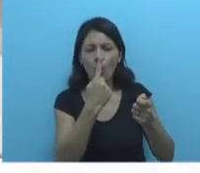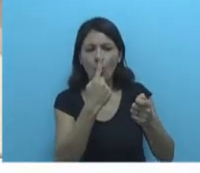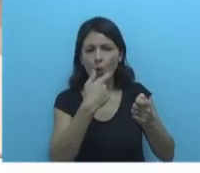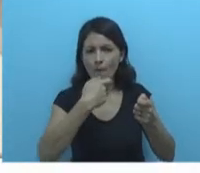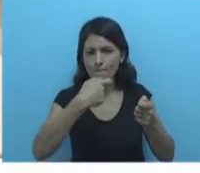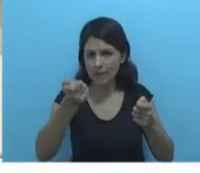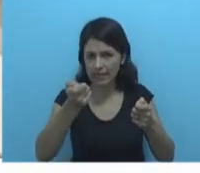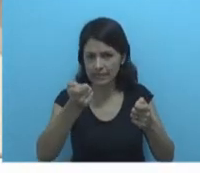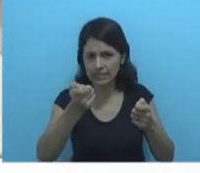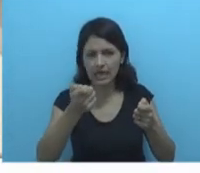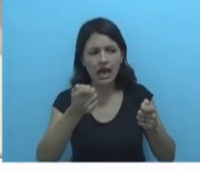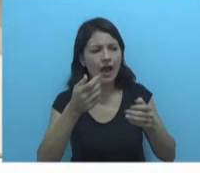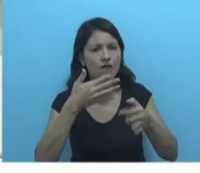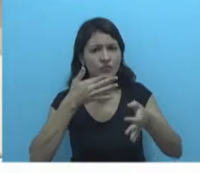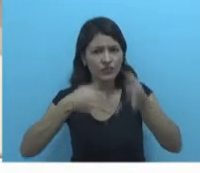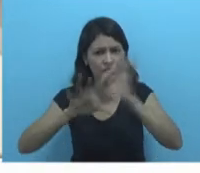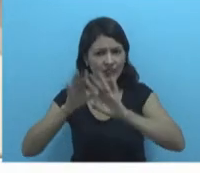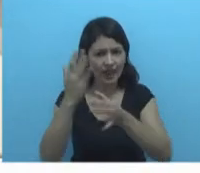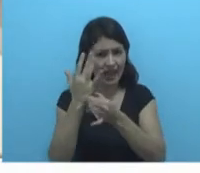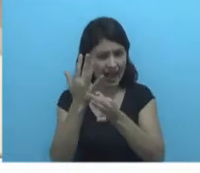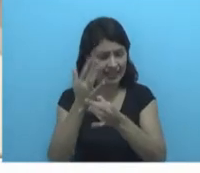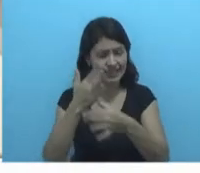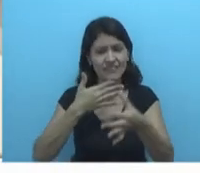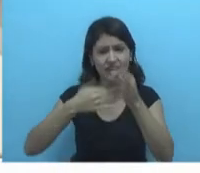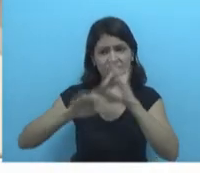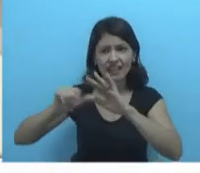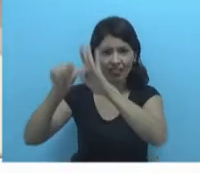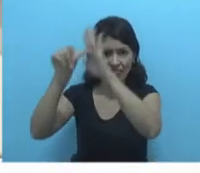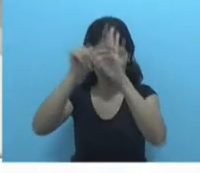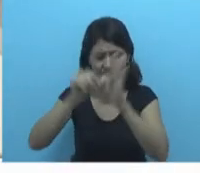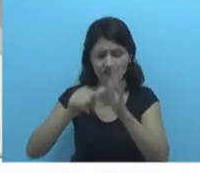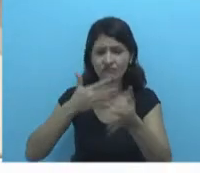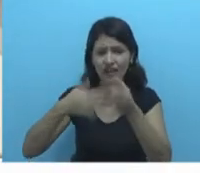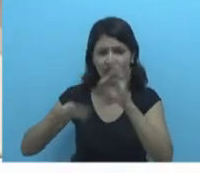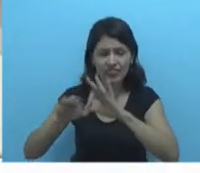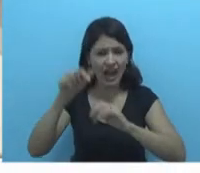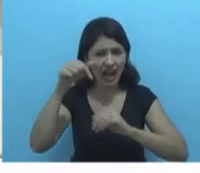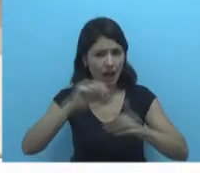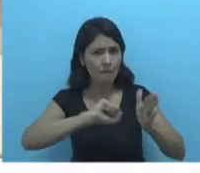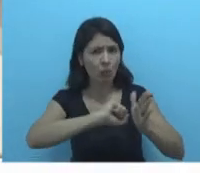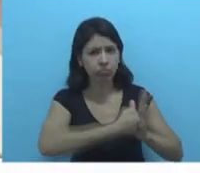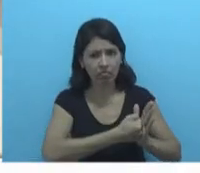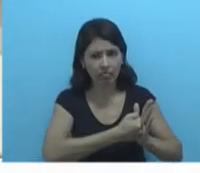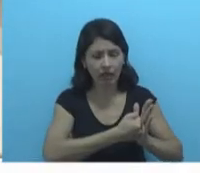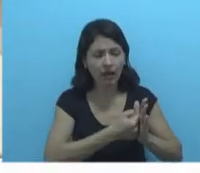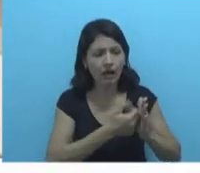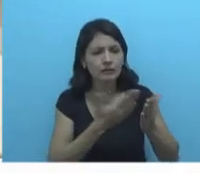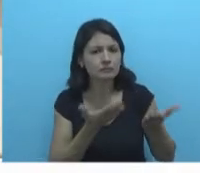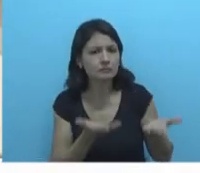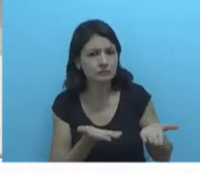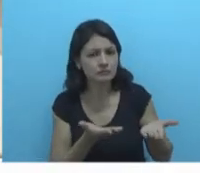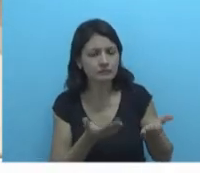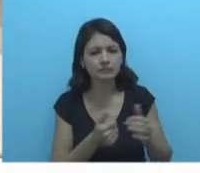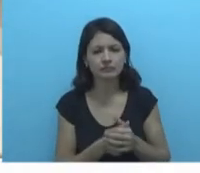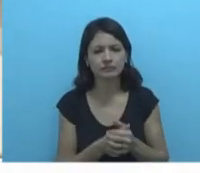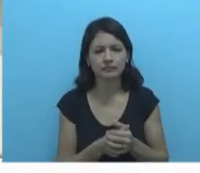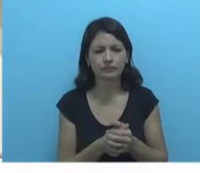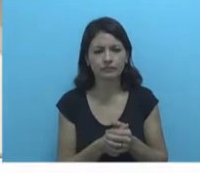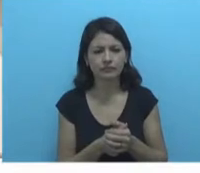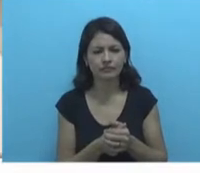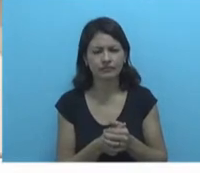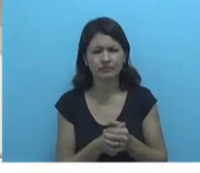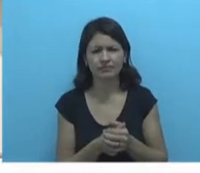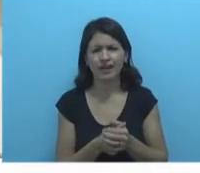Hace tiempo que el Gobierno Nacional, desde el año 2020, pretende, sin éxito alguno, tener un control de